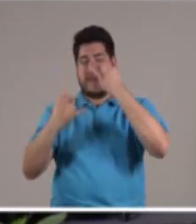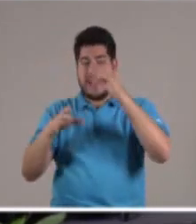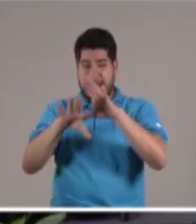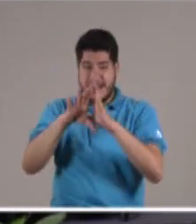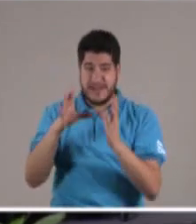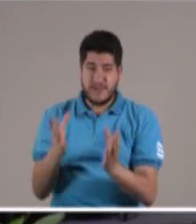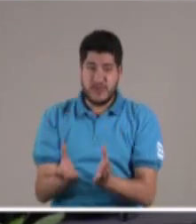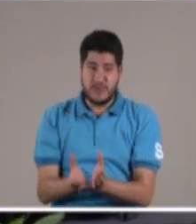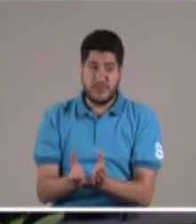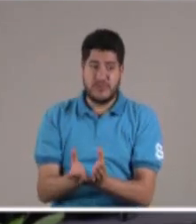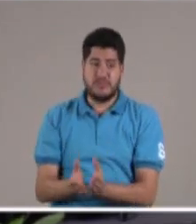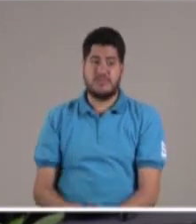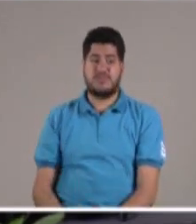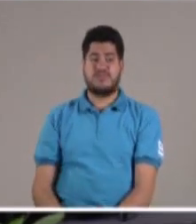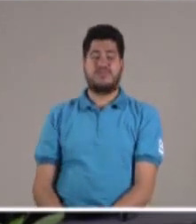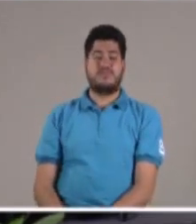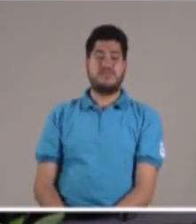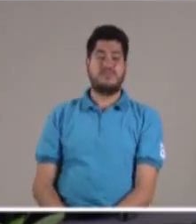mundo